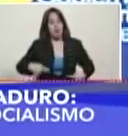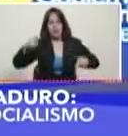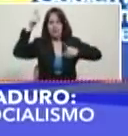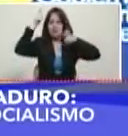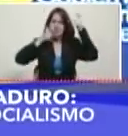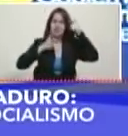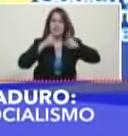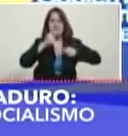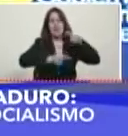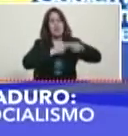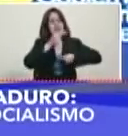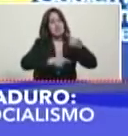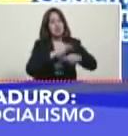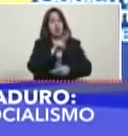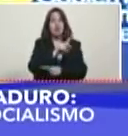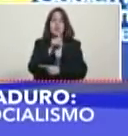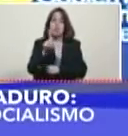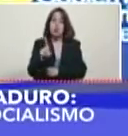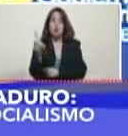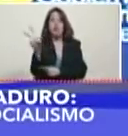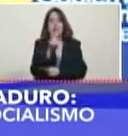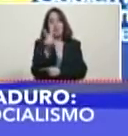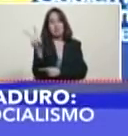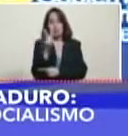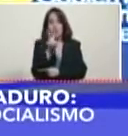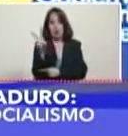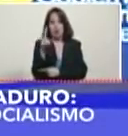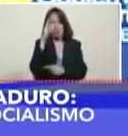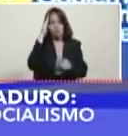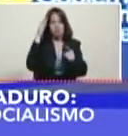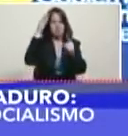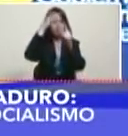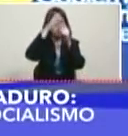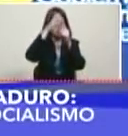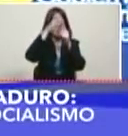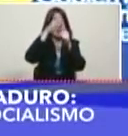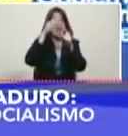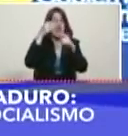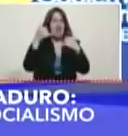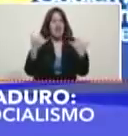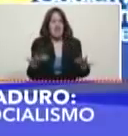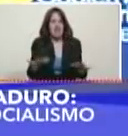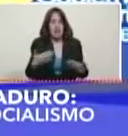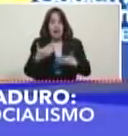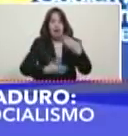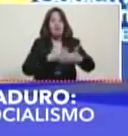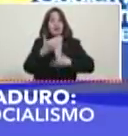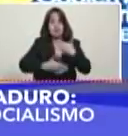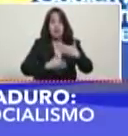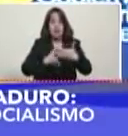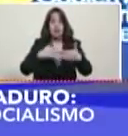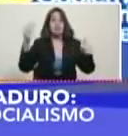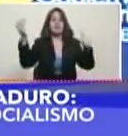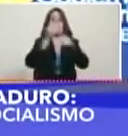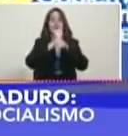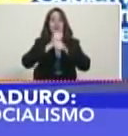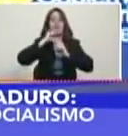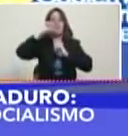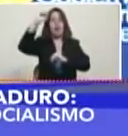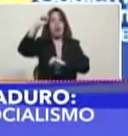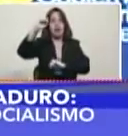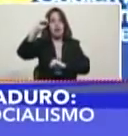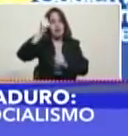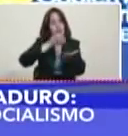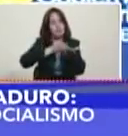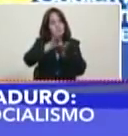del siglo XXI venezolano tiene un solo destino: avanzar, triunfar, abrirle camino al desarrollo